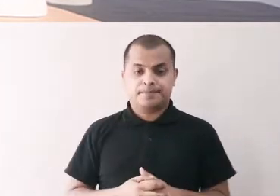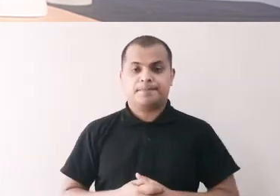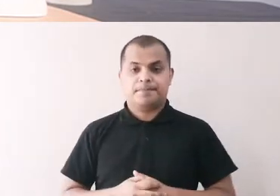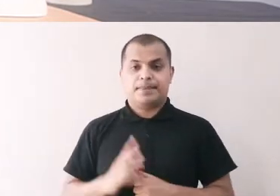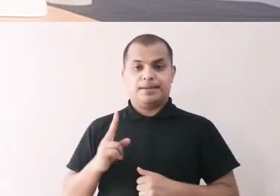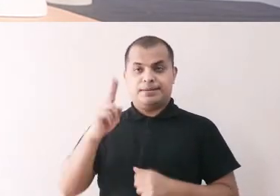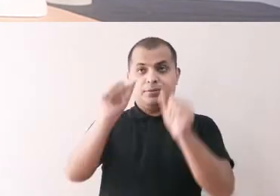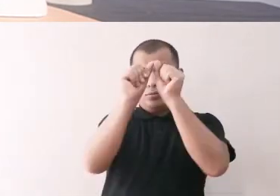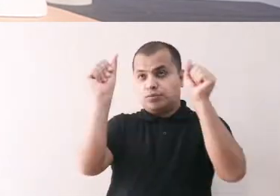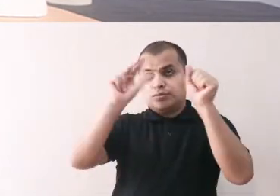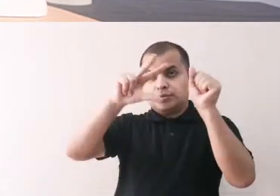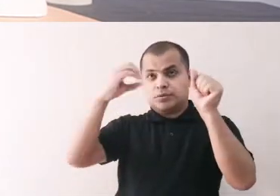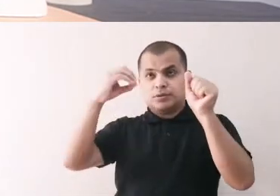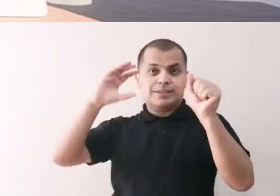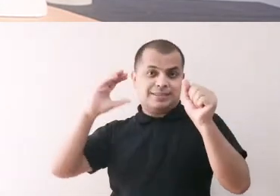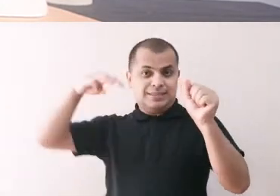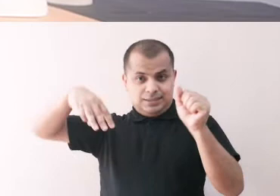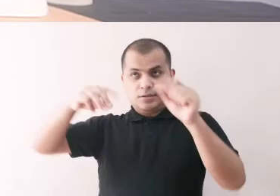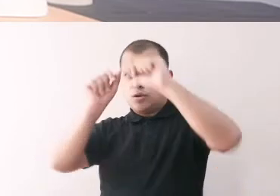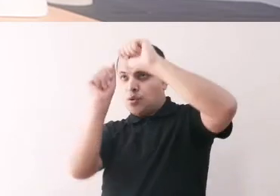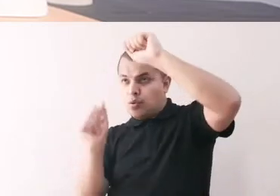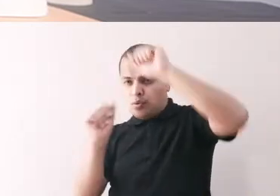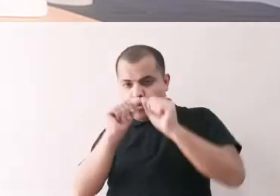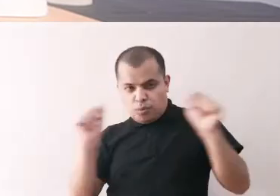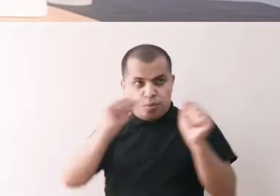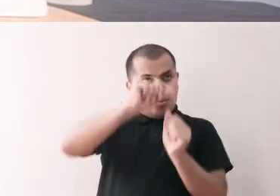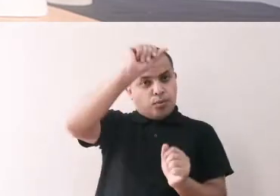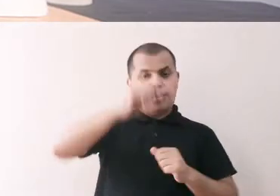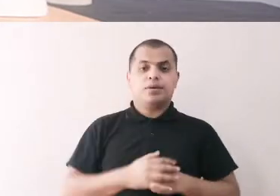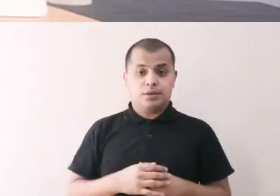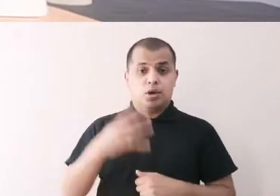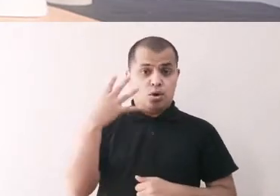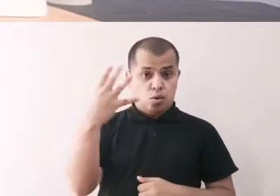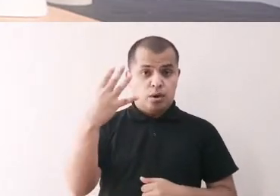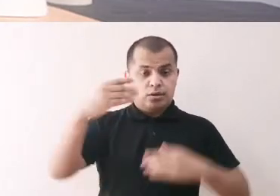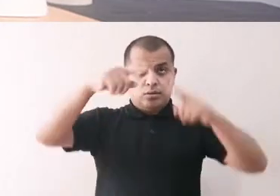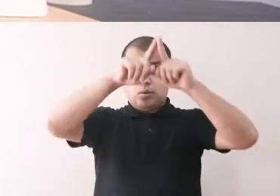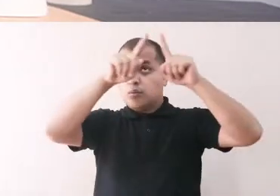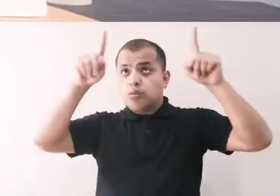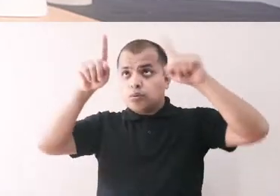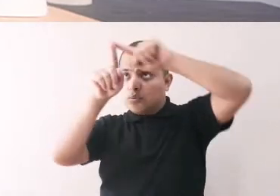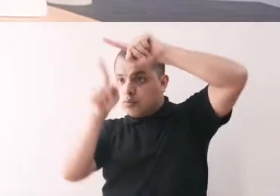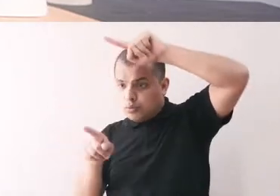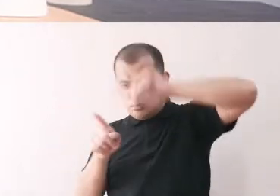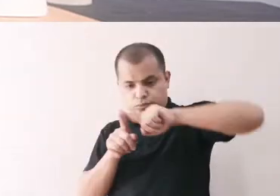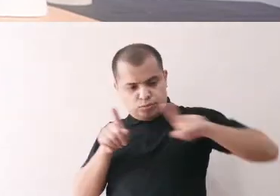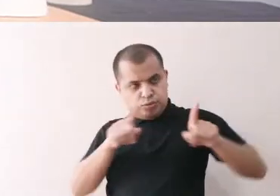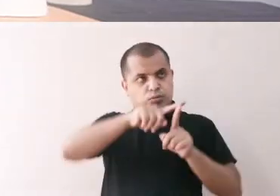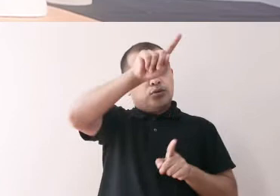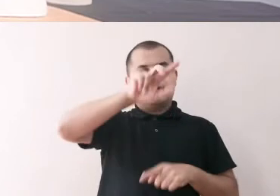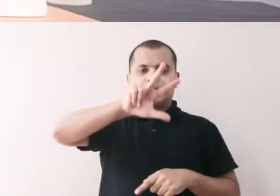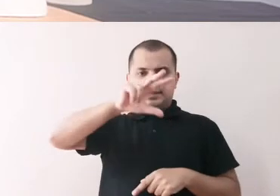Ahí está, 30 por 30, acuérdense ya. Los cuatro lados de nuestro cuadrado tiene que tener